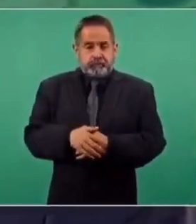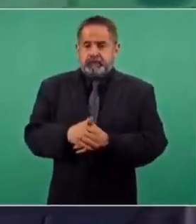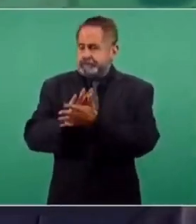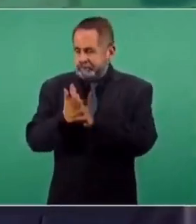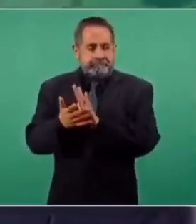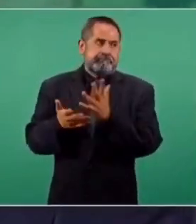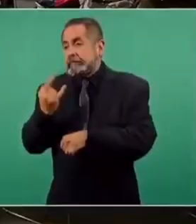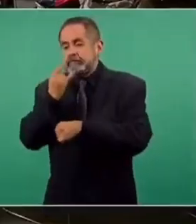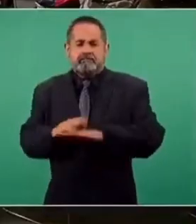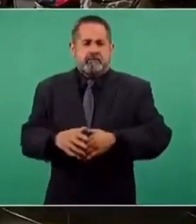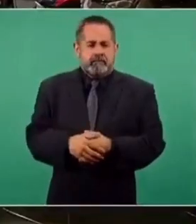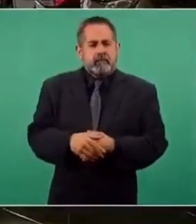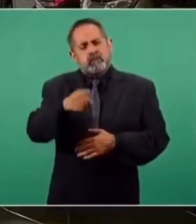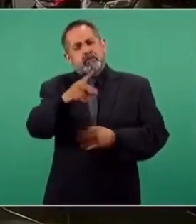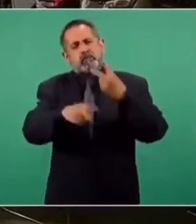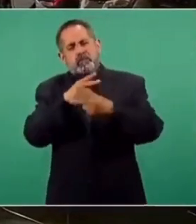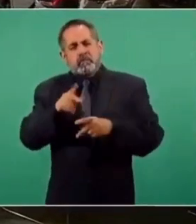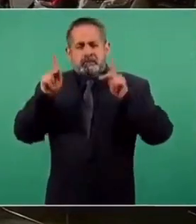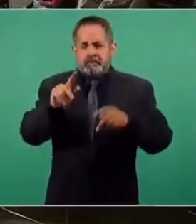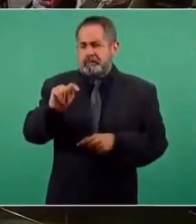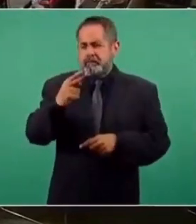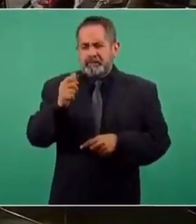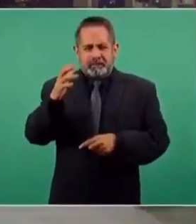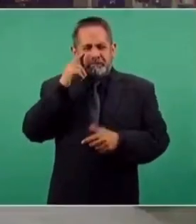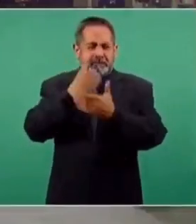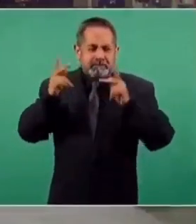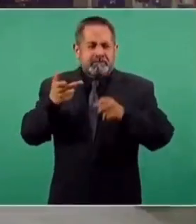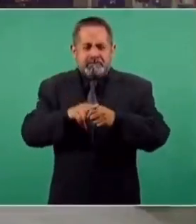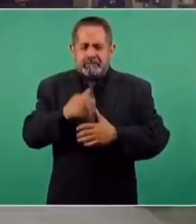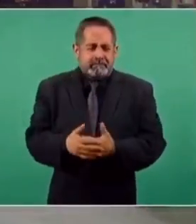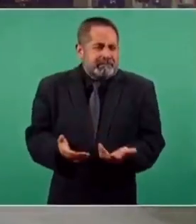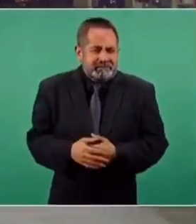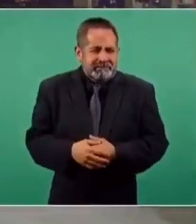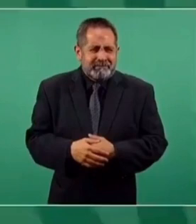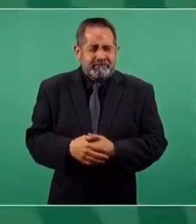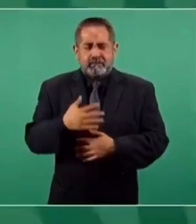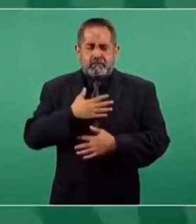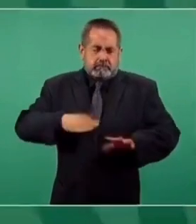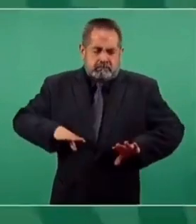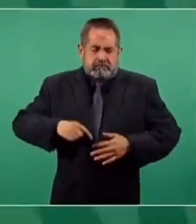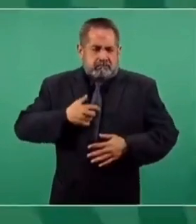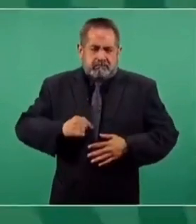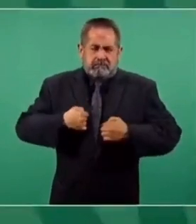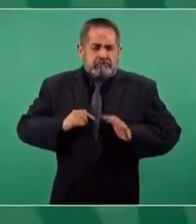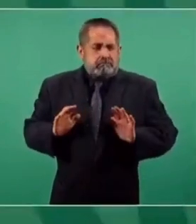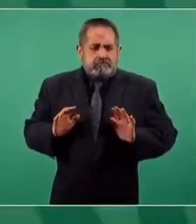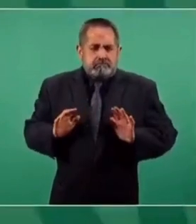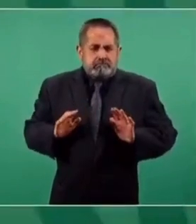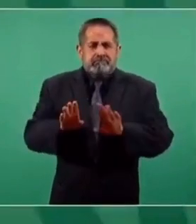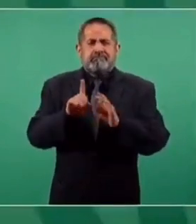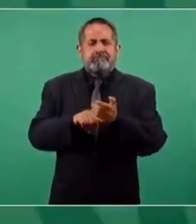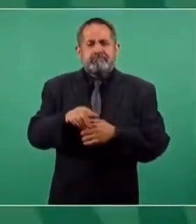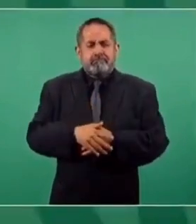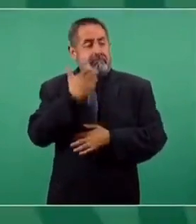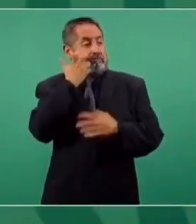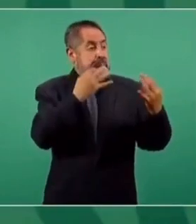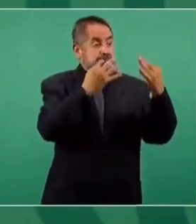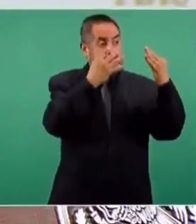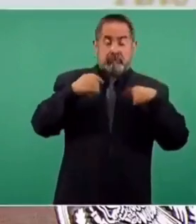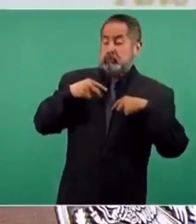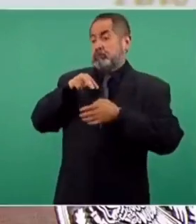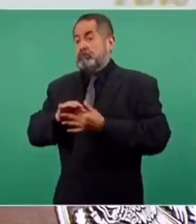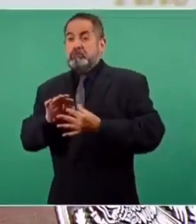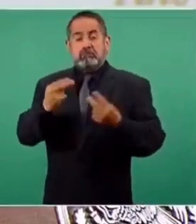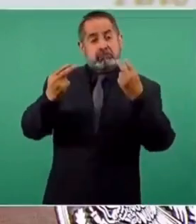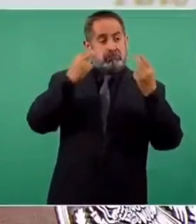establecemos relaciones de complicidad con nadie. ¿Por no ha a Tláhuac, señor presidente? ¿Por no ha visitado los hospitales? ¿Por qué no lo hemos visto ahí? Porque no ese es mi estilo. Eso tiene que ver más con lo espectacular